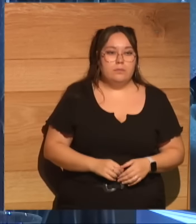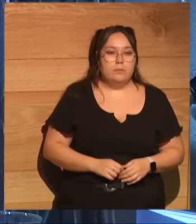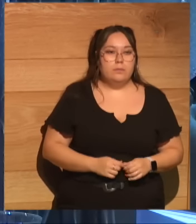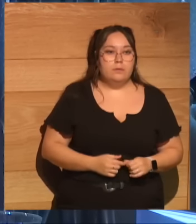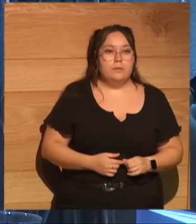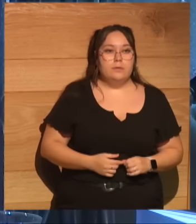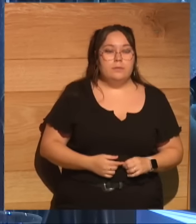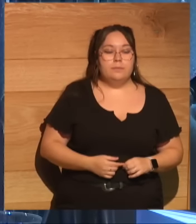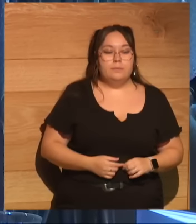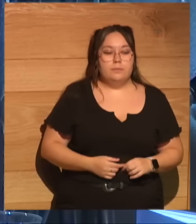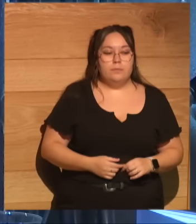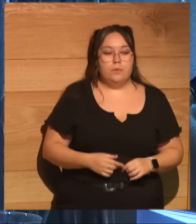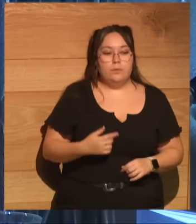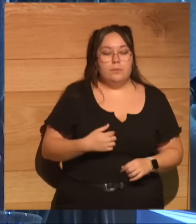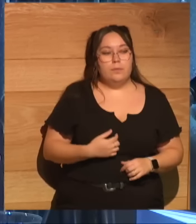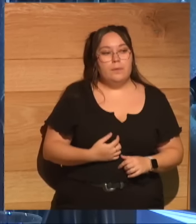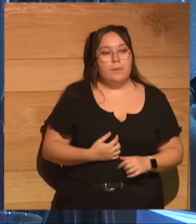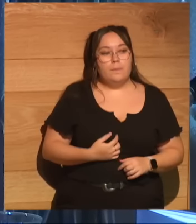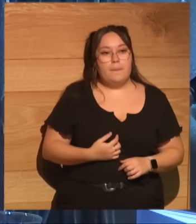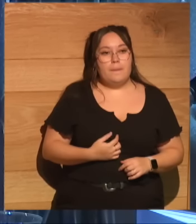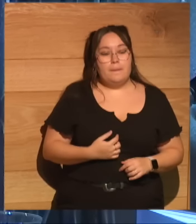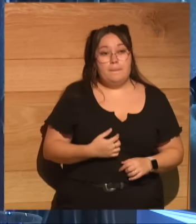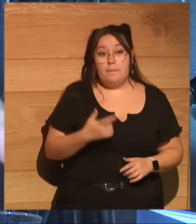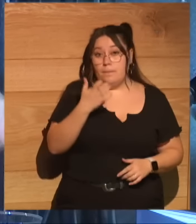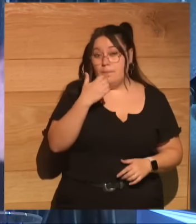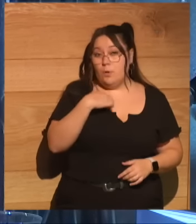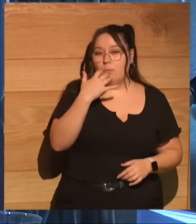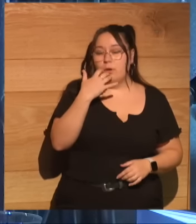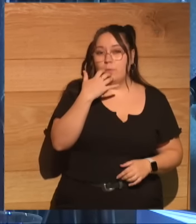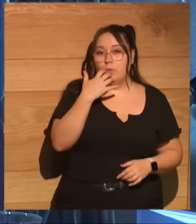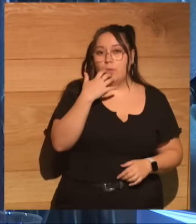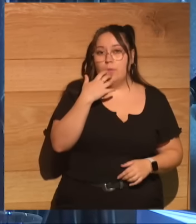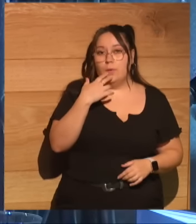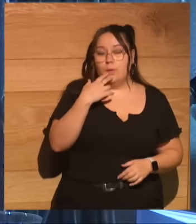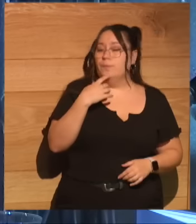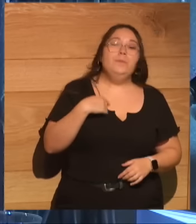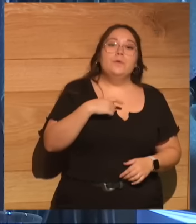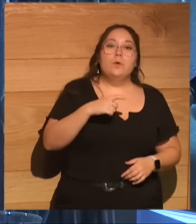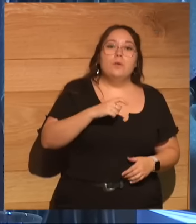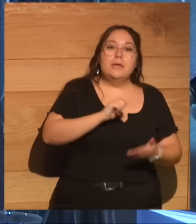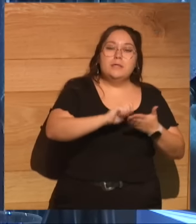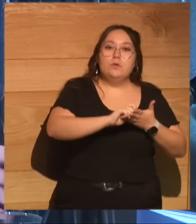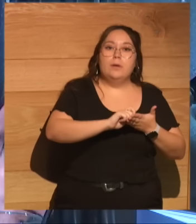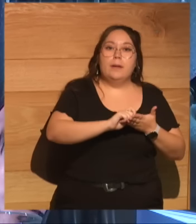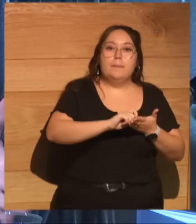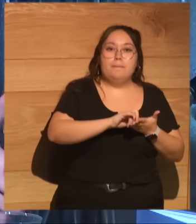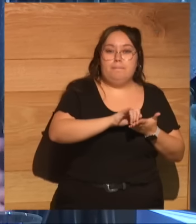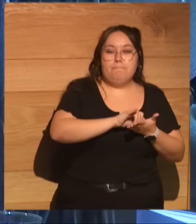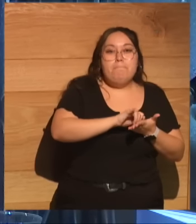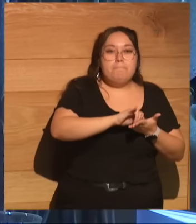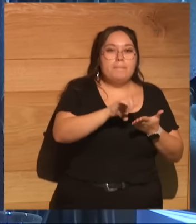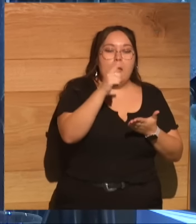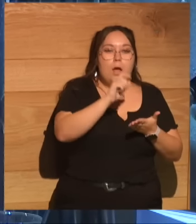los americanos. Porque yo creo que... A ver, yo por ejemplo, he escrito un psicópata que nació en Park Avenue. ¿Vale? Y entonces, ¿qué